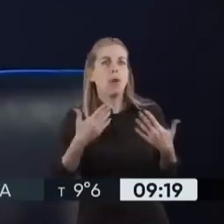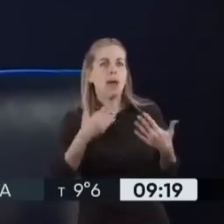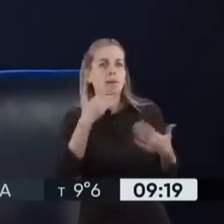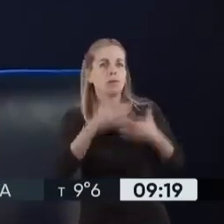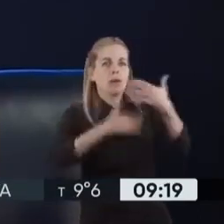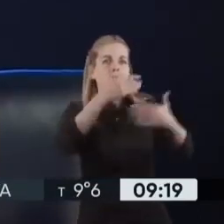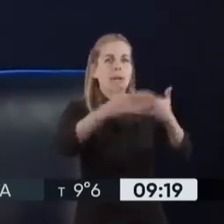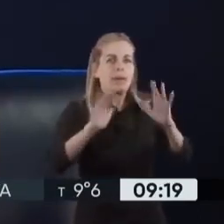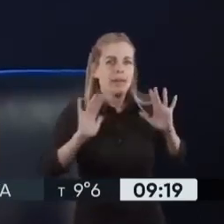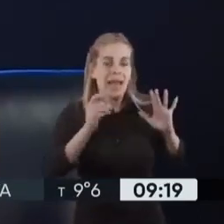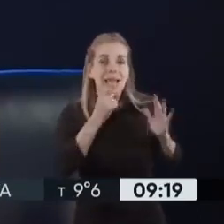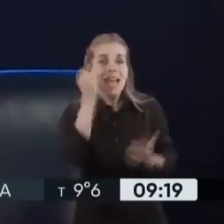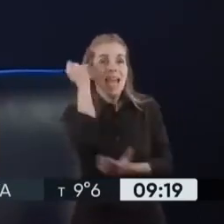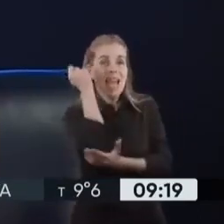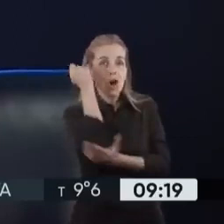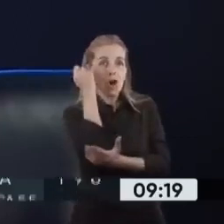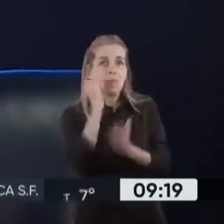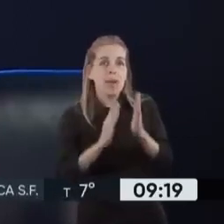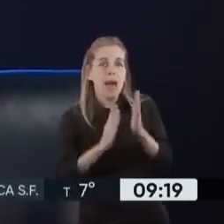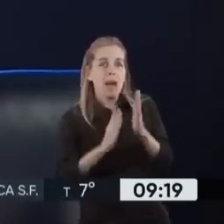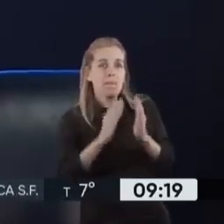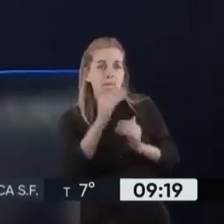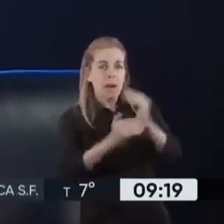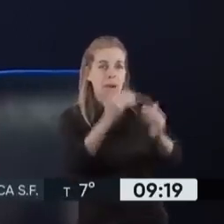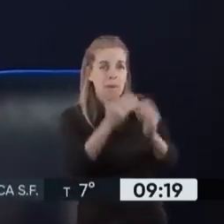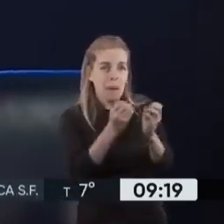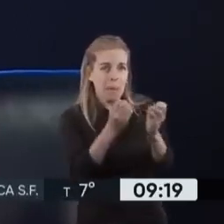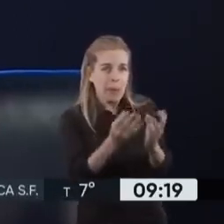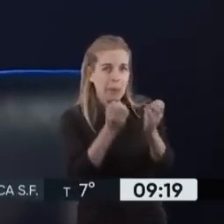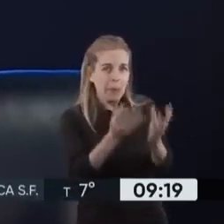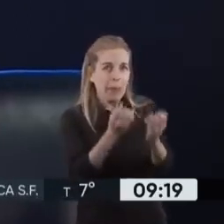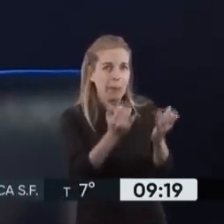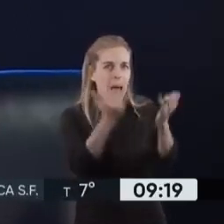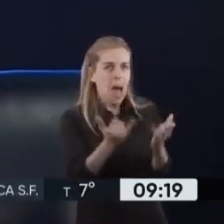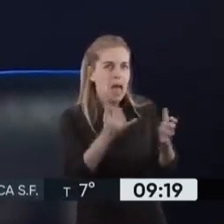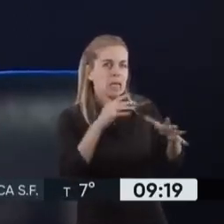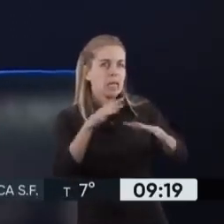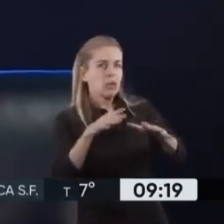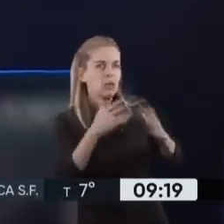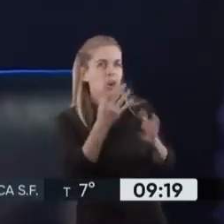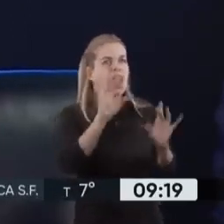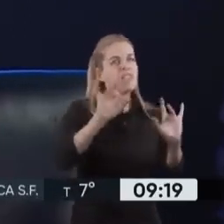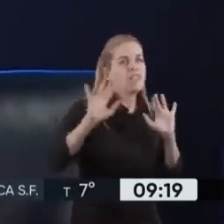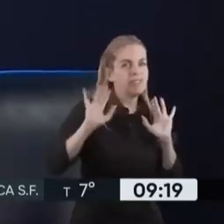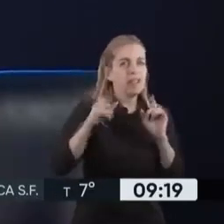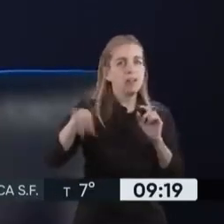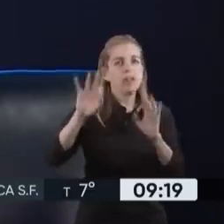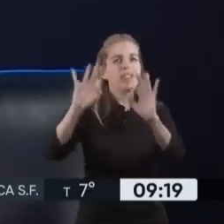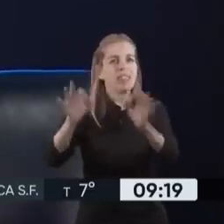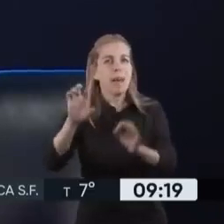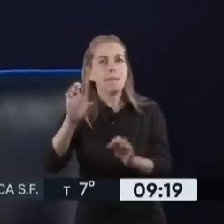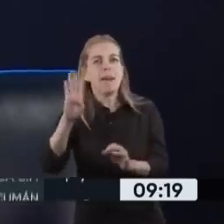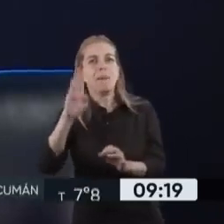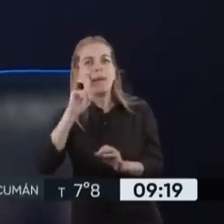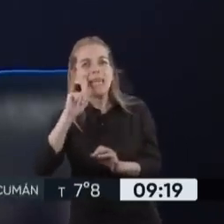una economía que crece por supuesto genera tensiones en ese crecimiento como ustedes saben cuando el producto bruto en